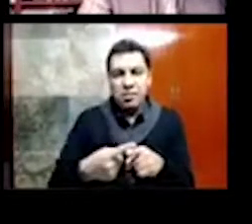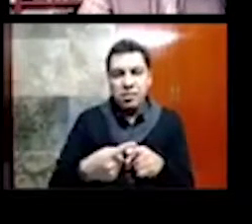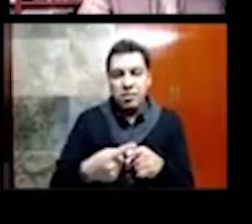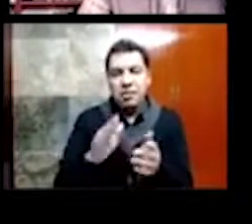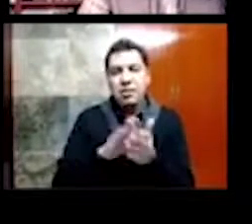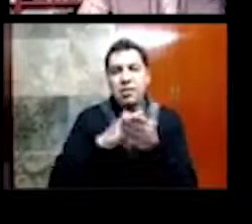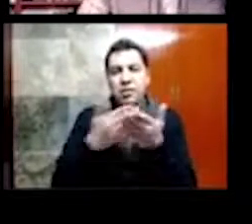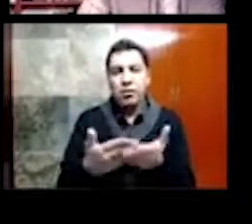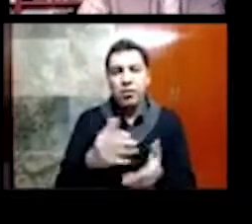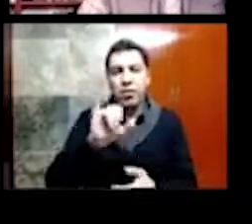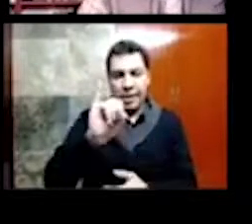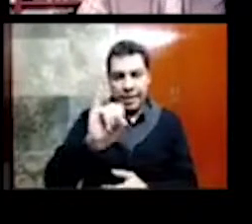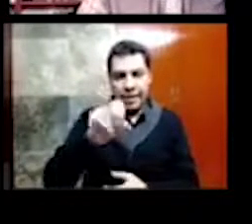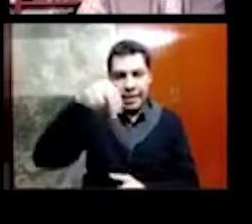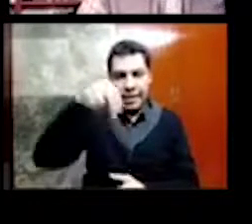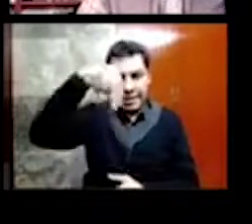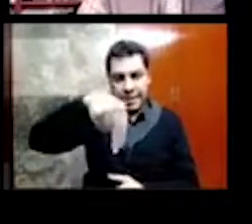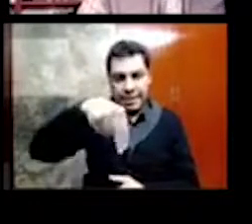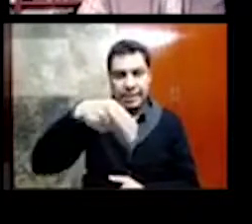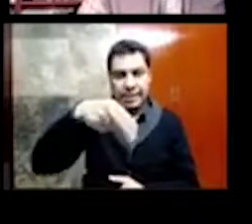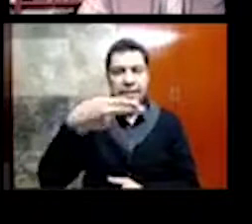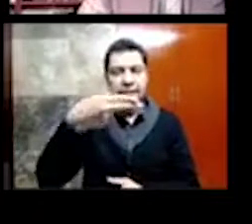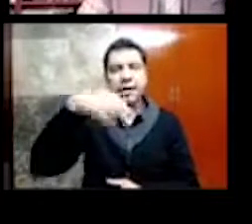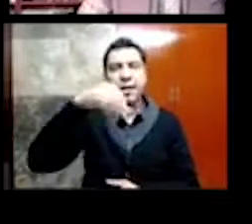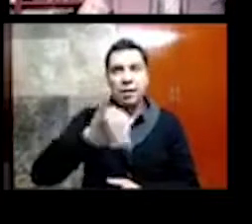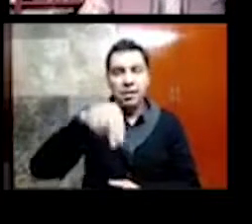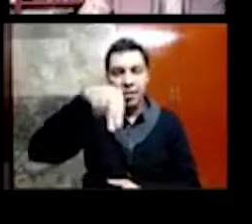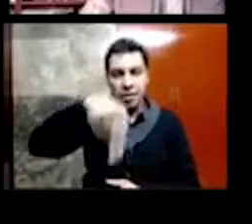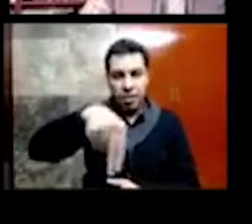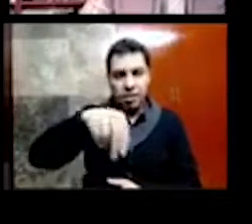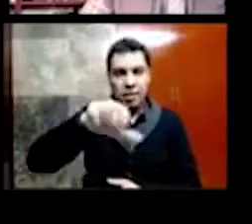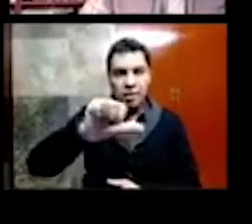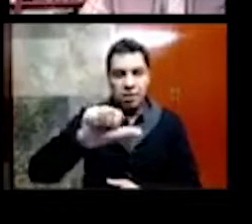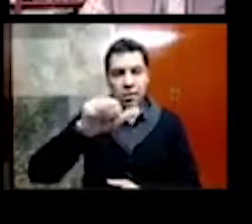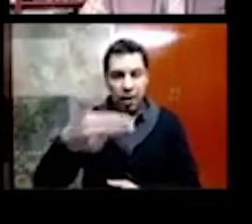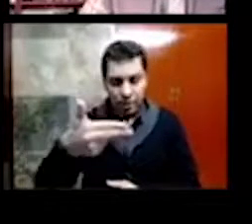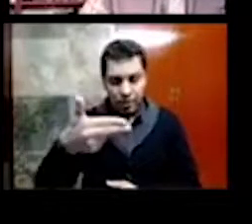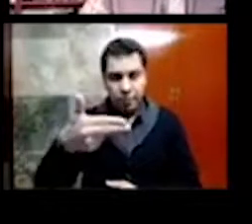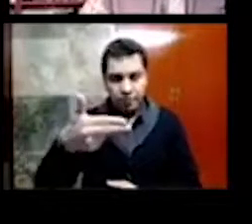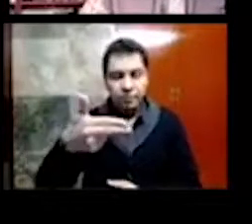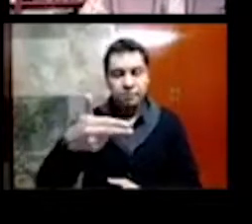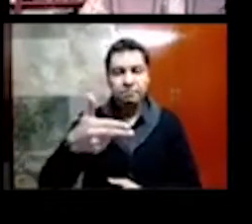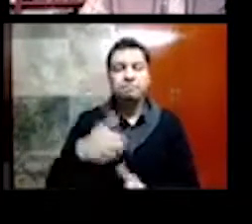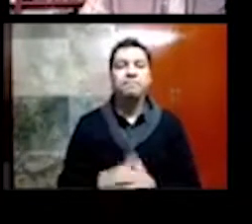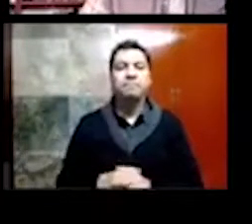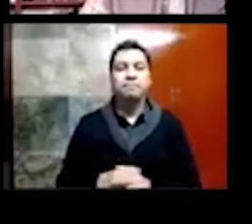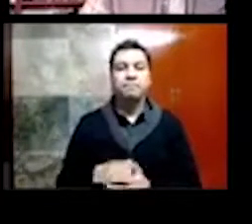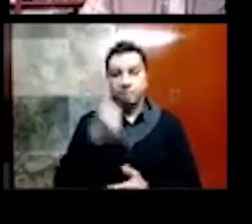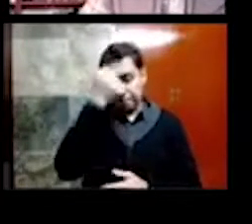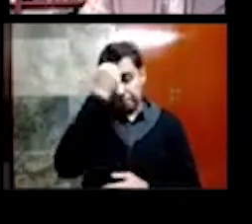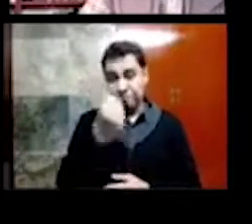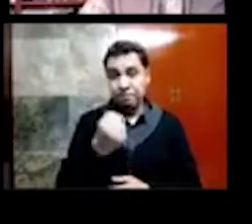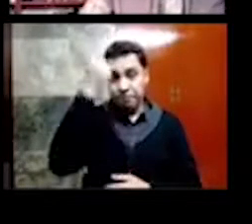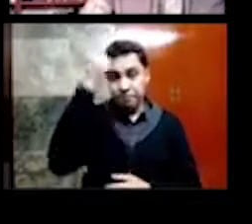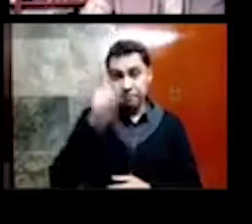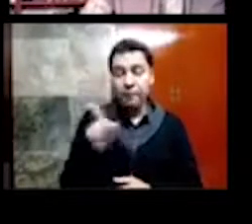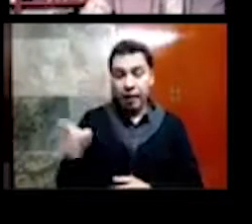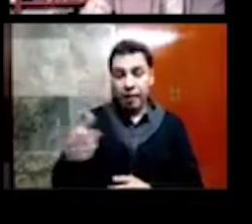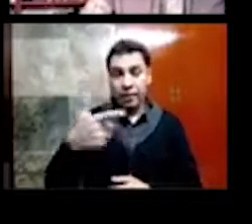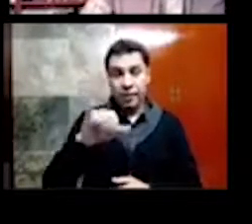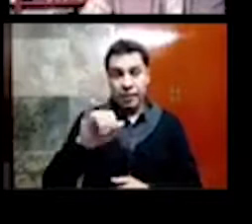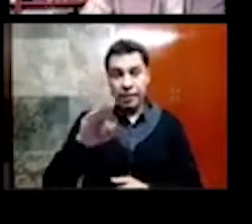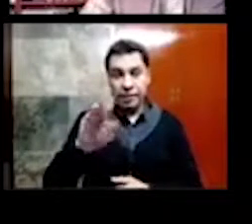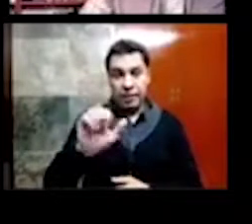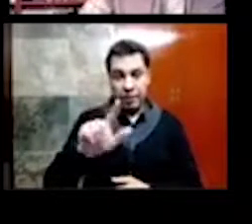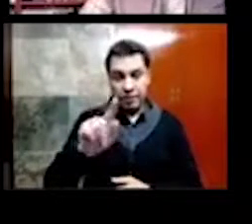Debe estar en la mediateca del INAH. Wigberto Jiménez Moreno es el autor. Nuestro queridísimo maestro